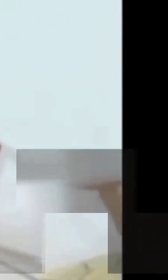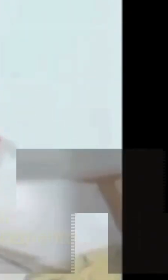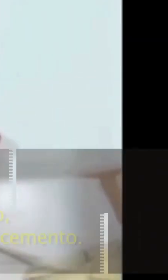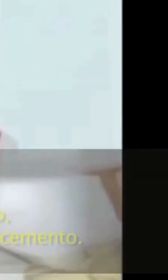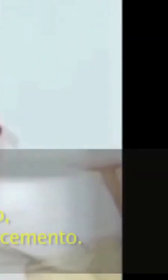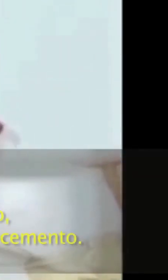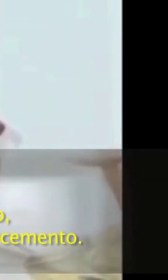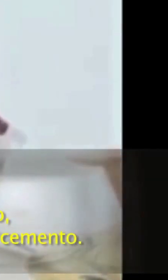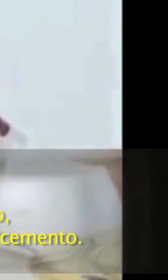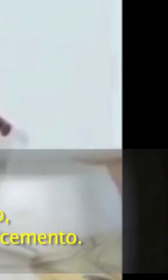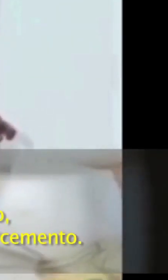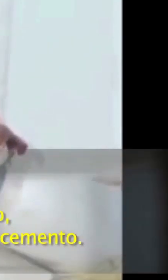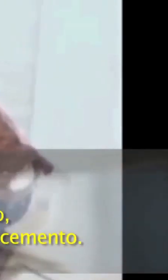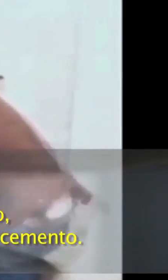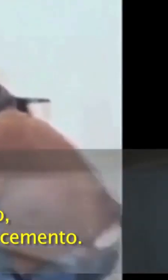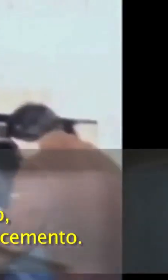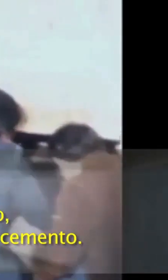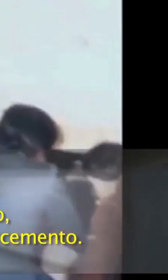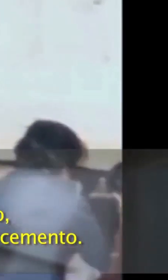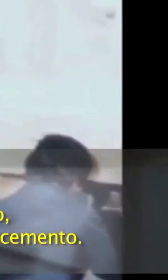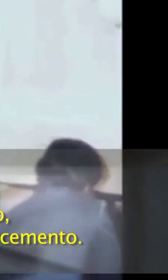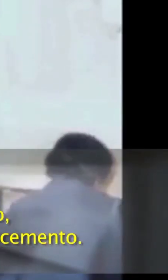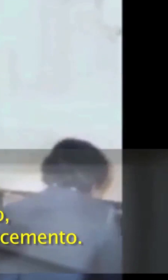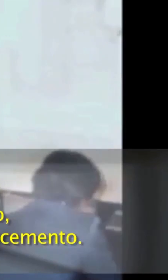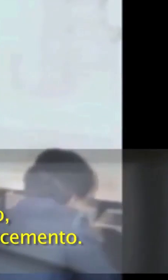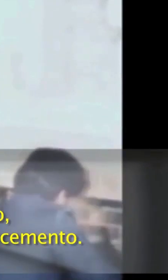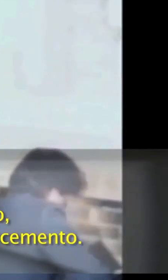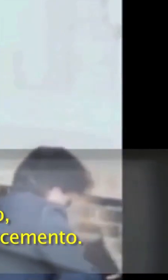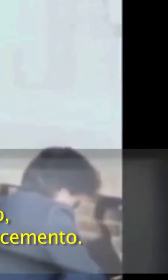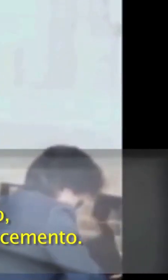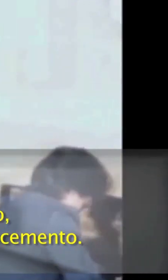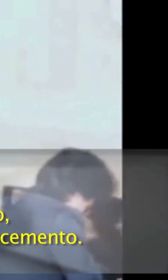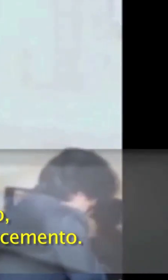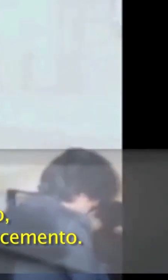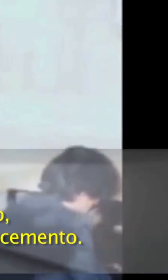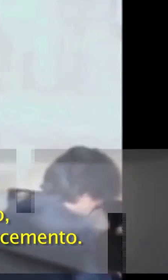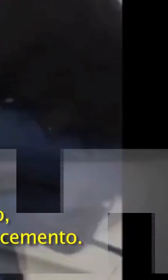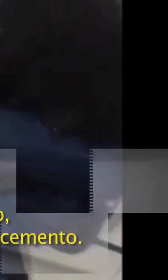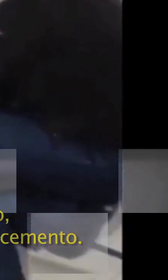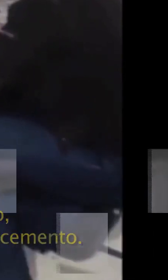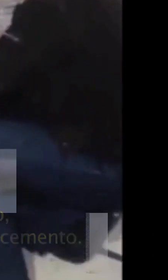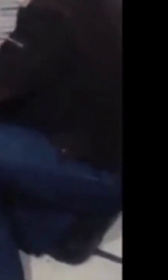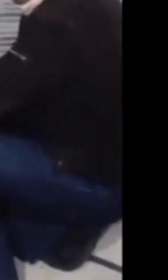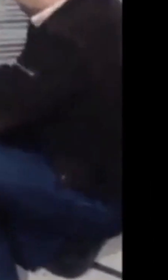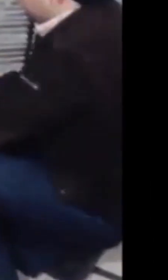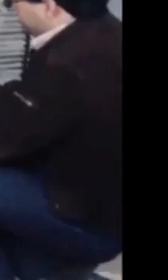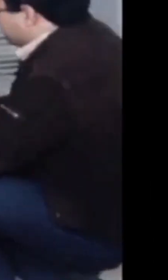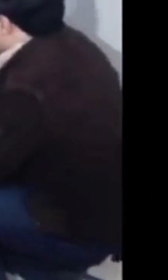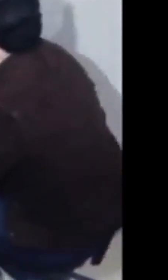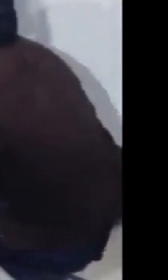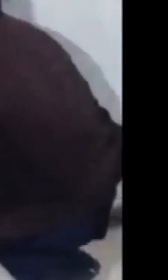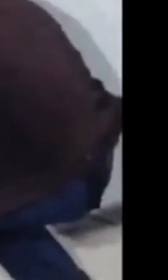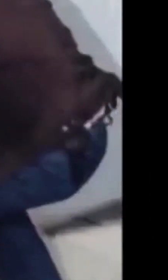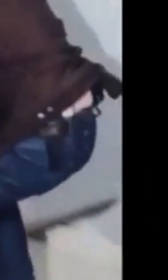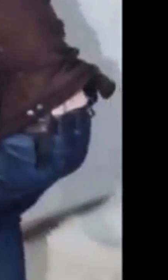Nosotros le pusimos un poquito de arena así nomás, pero esto en realidad estaba más firme, o sea, los ladrillos estaban como cemento.